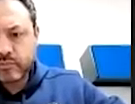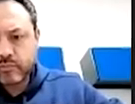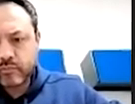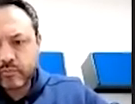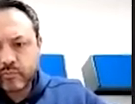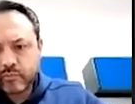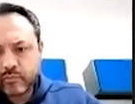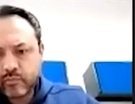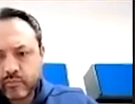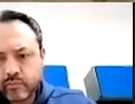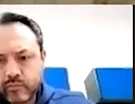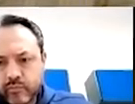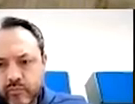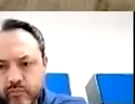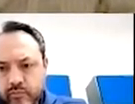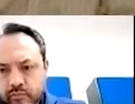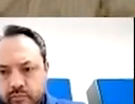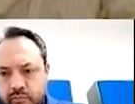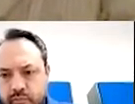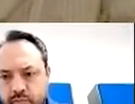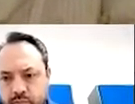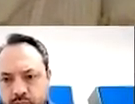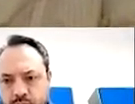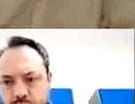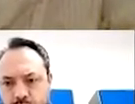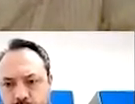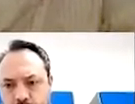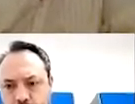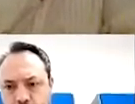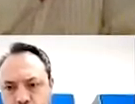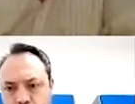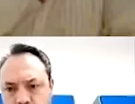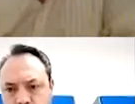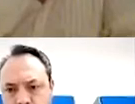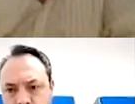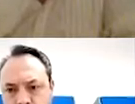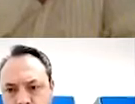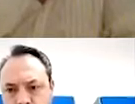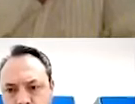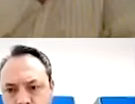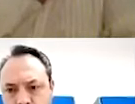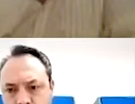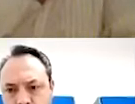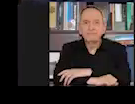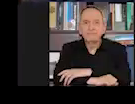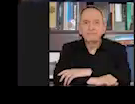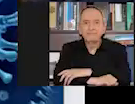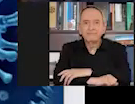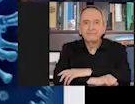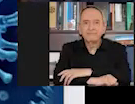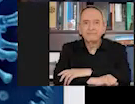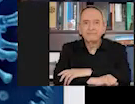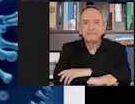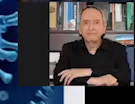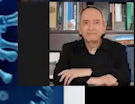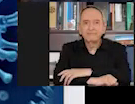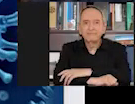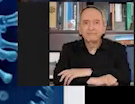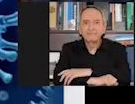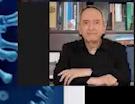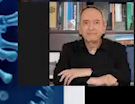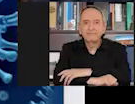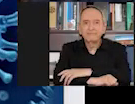esta mi presentación en esta ocasión quiero compartir con ustedes información general mundial y